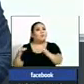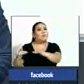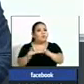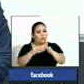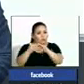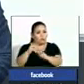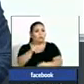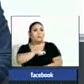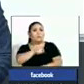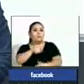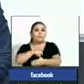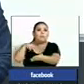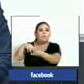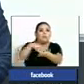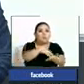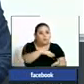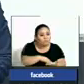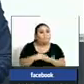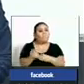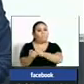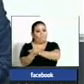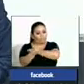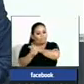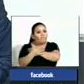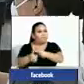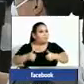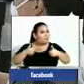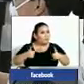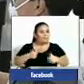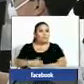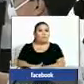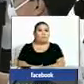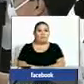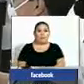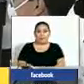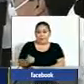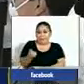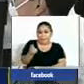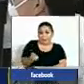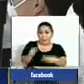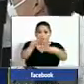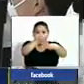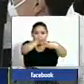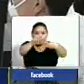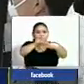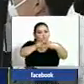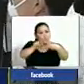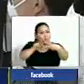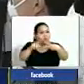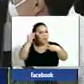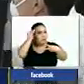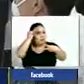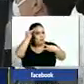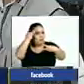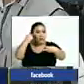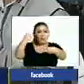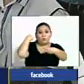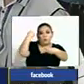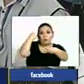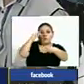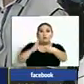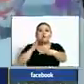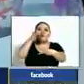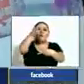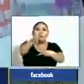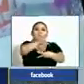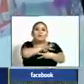acate todo lo que se le está pidiendo. Tenemos un reporte. Las próximas dos semanas serán claves para saber cuál es el rumbo que lleva El